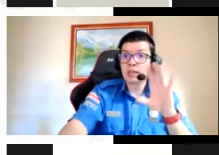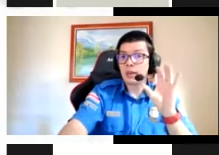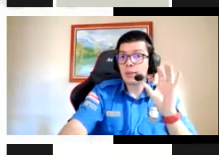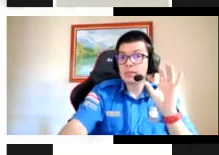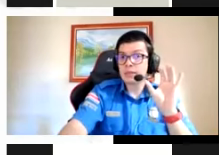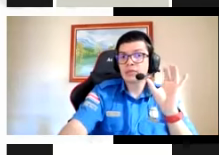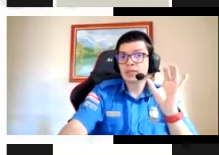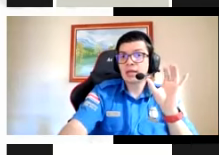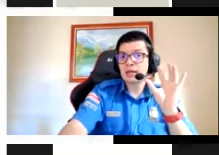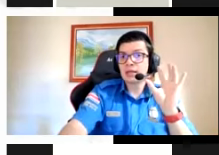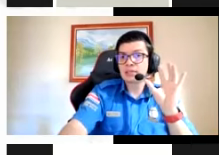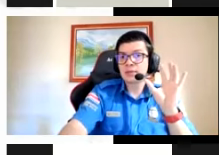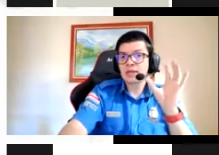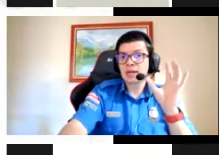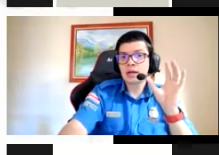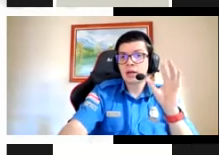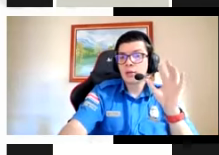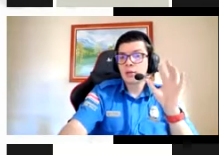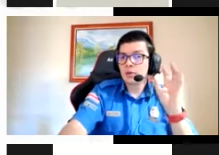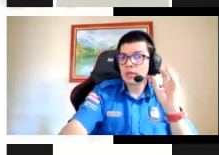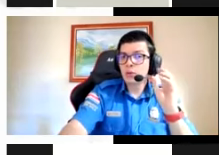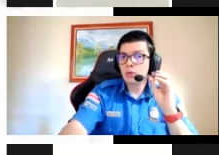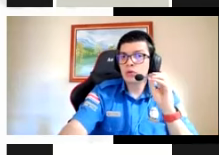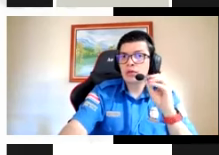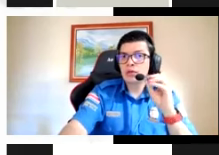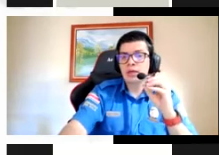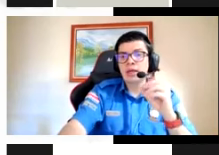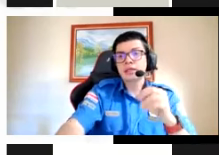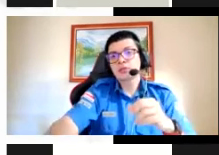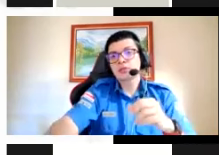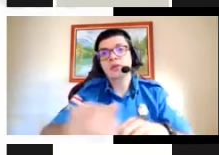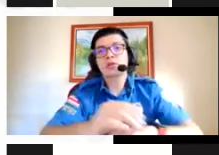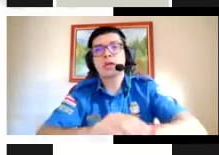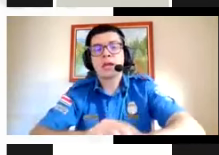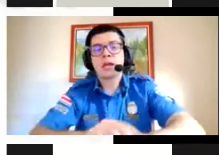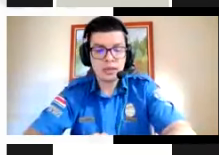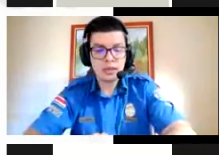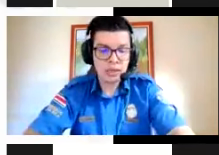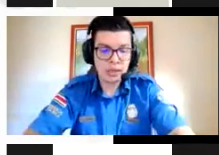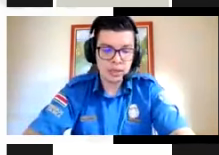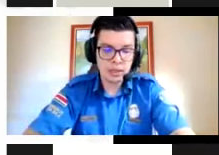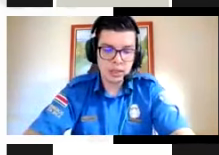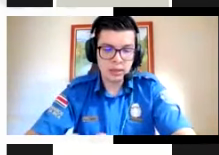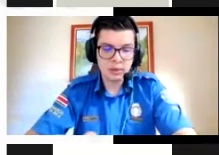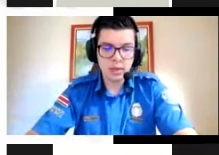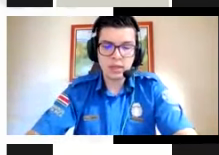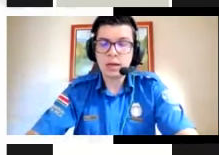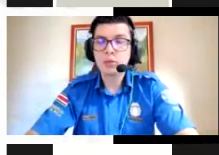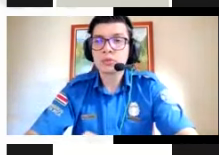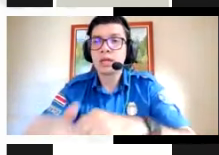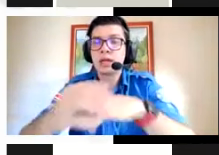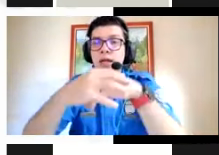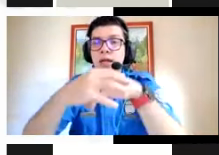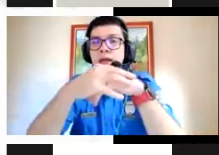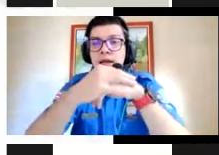Entonces empezamos a desenmascarar por qué ocurren estos eventos. ¿Qué tiene que ver,